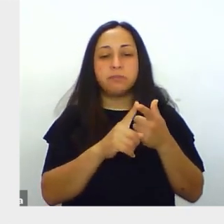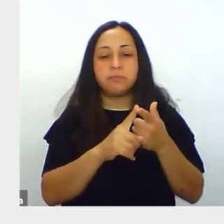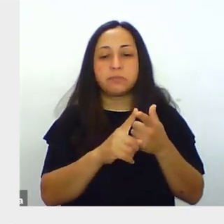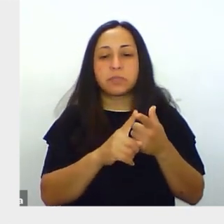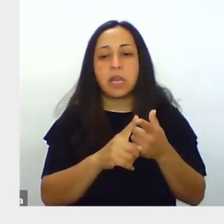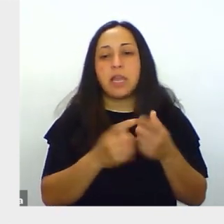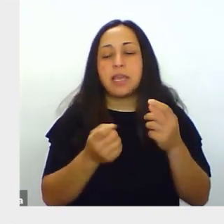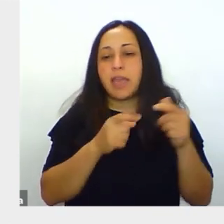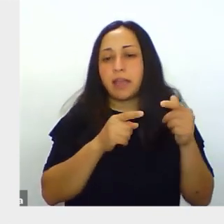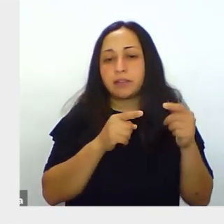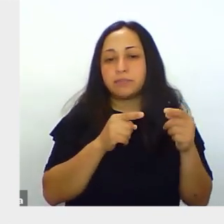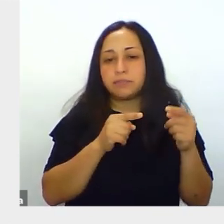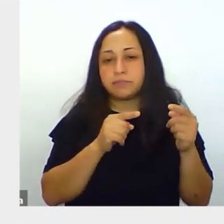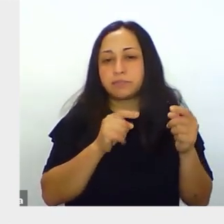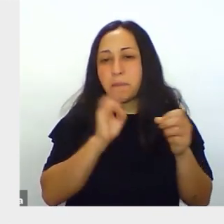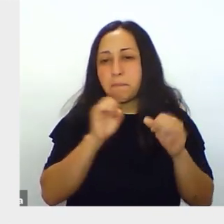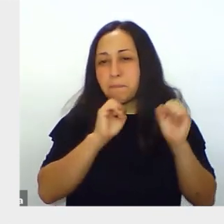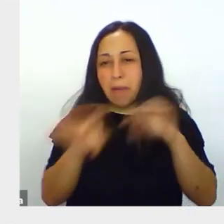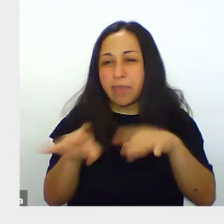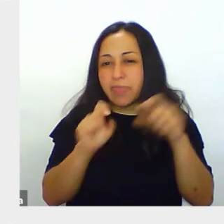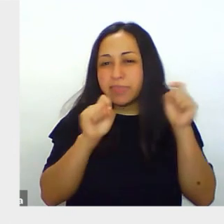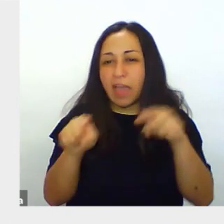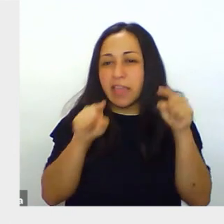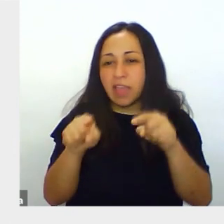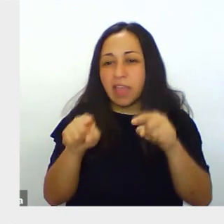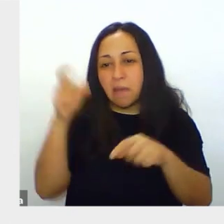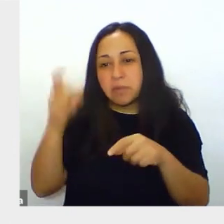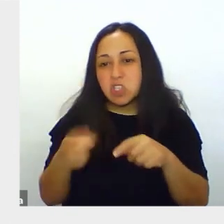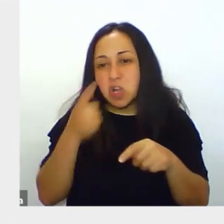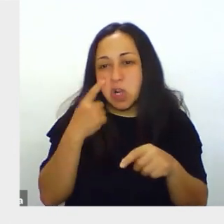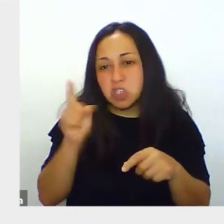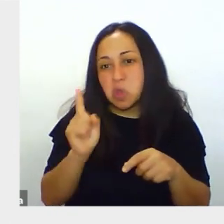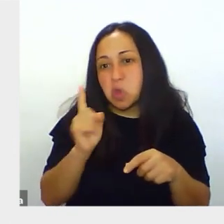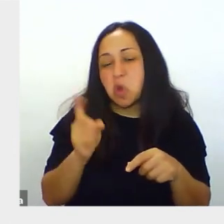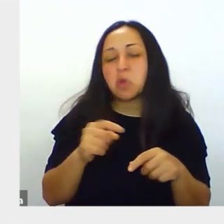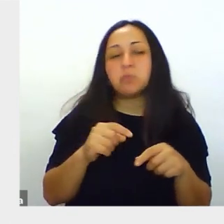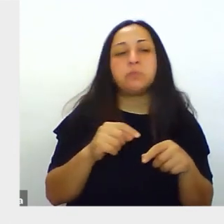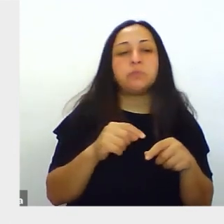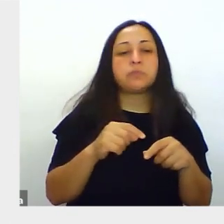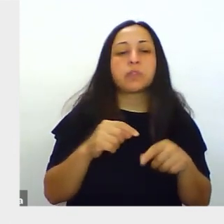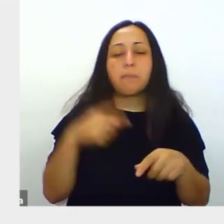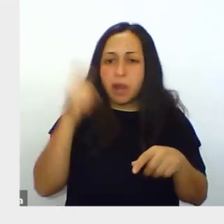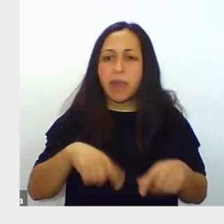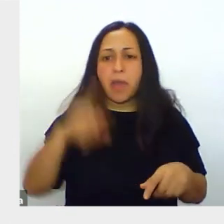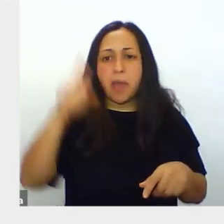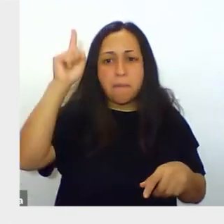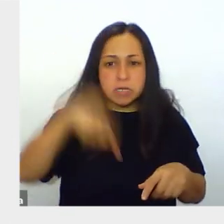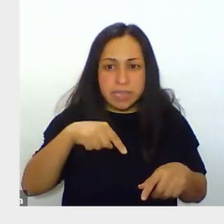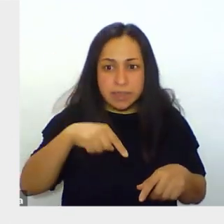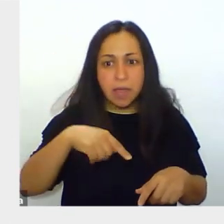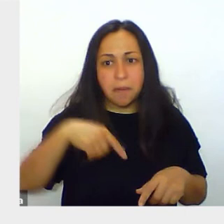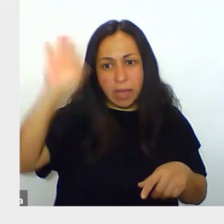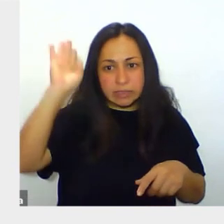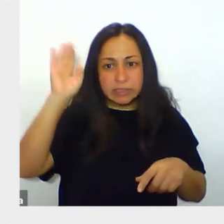realizan ataques a cierto tipo de personas o a alguna persona, a algún conocido. Pero la verdad es que en un gran porcentaje las situaciones de